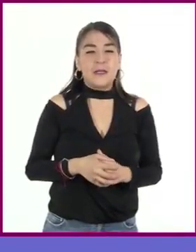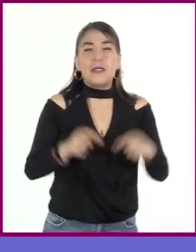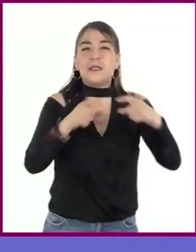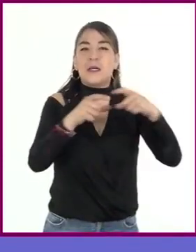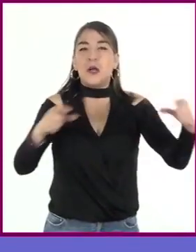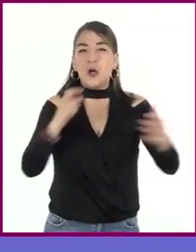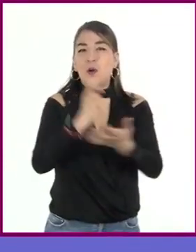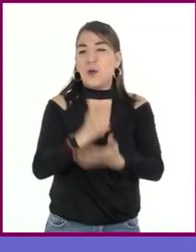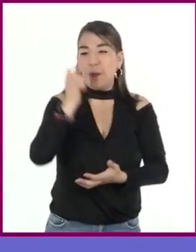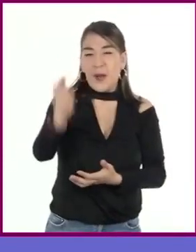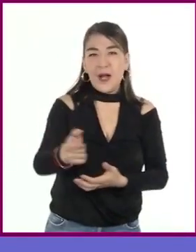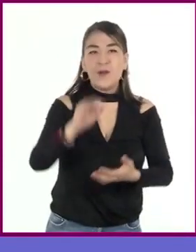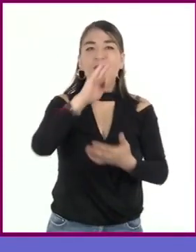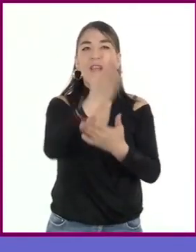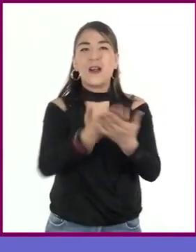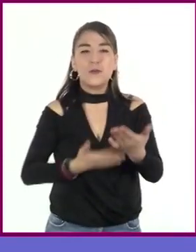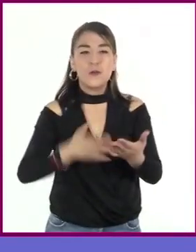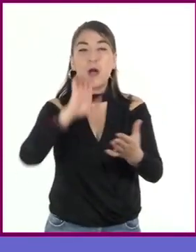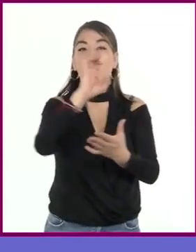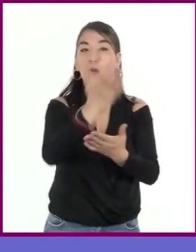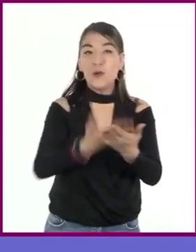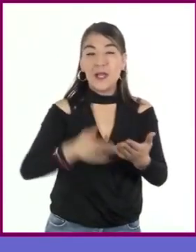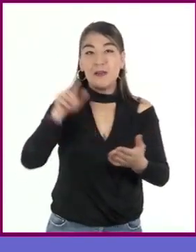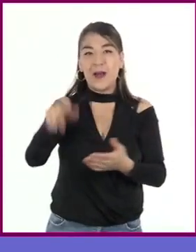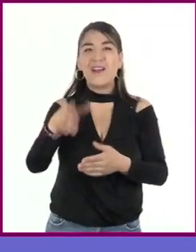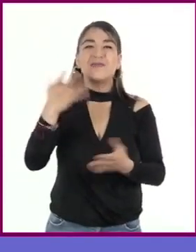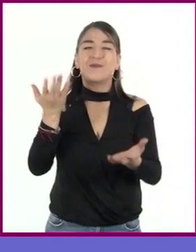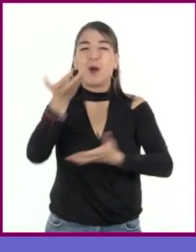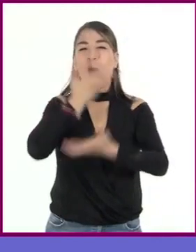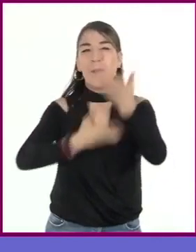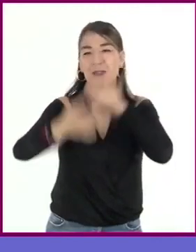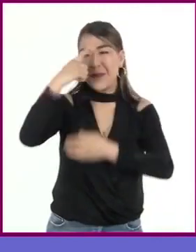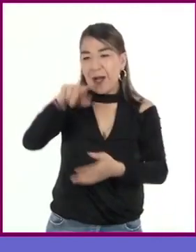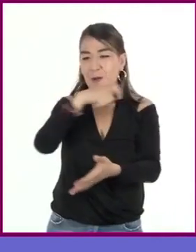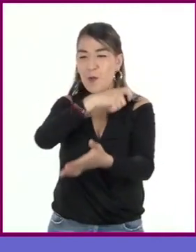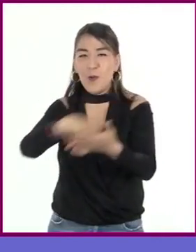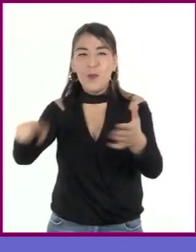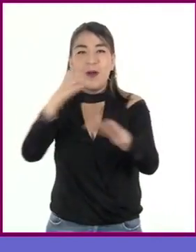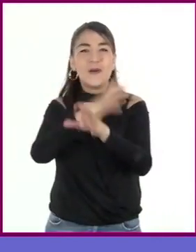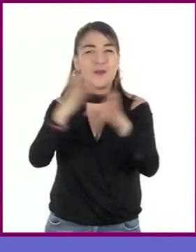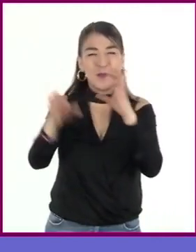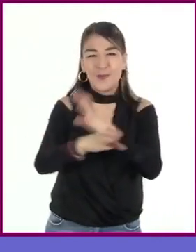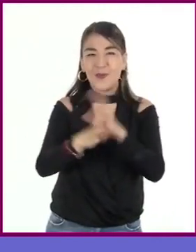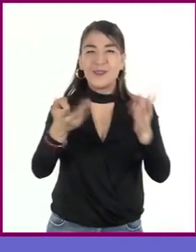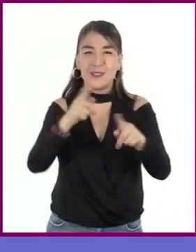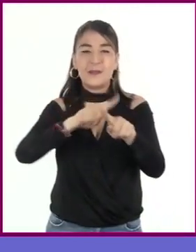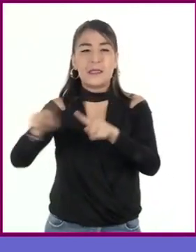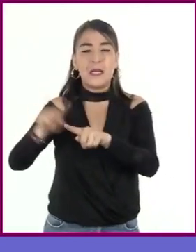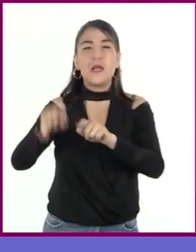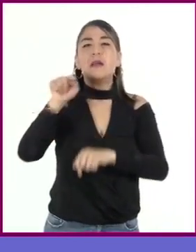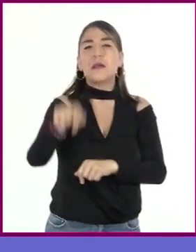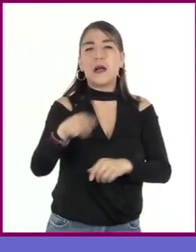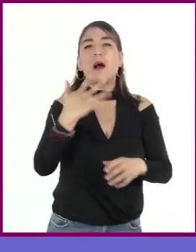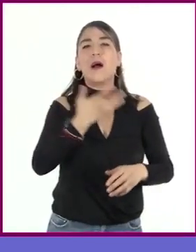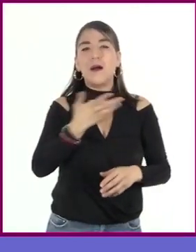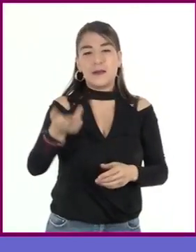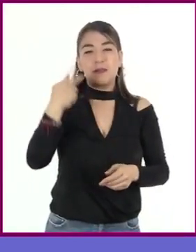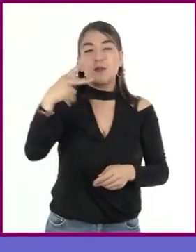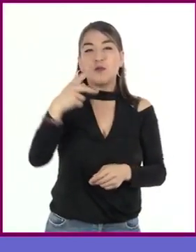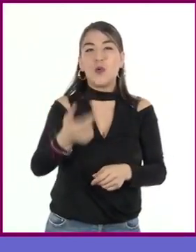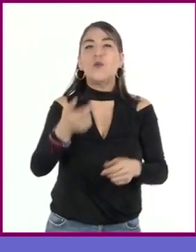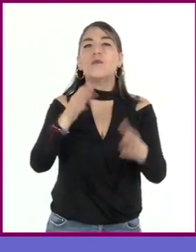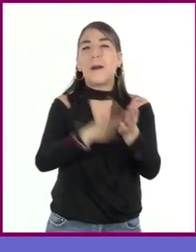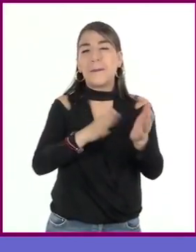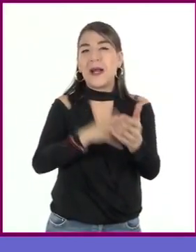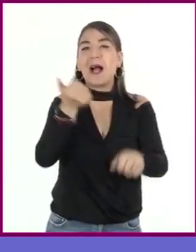compra, facturas y contratos que nos dan en los comercios al adquirir un producto o servicio son documentos administrativos